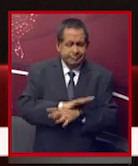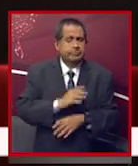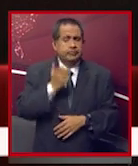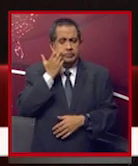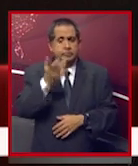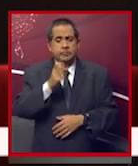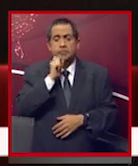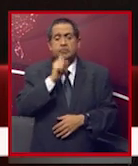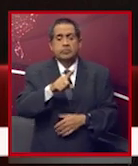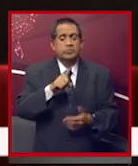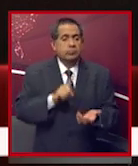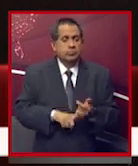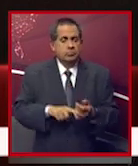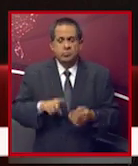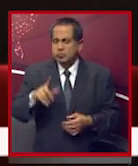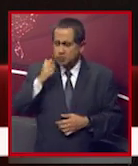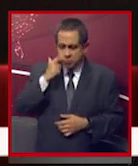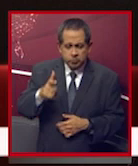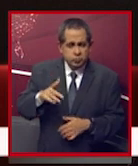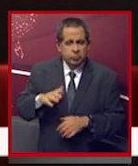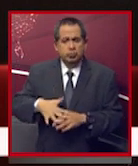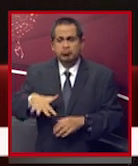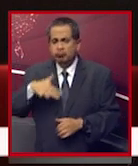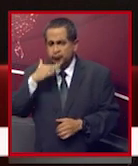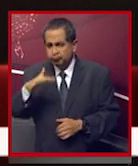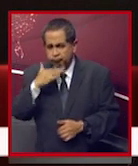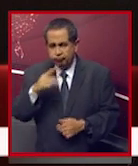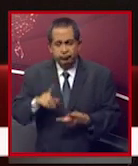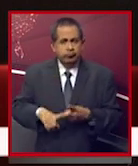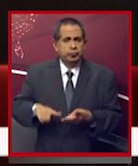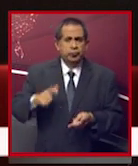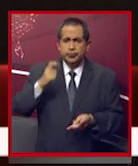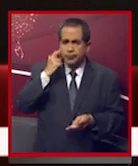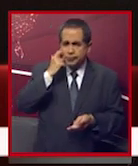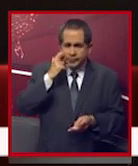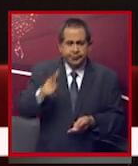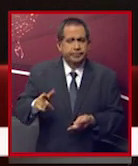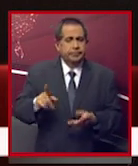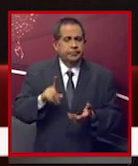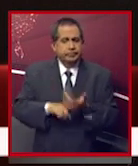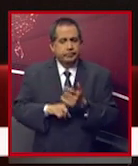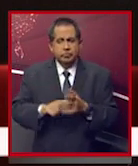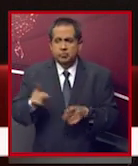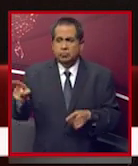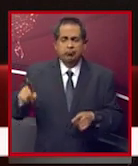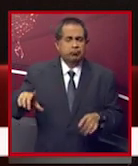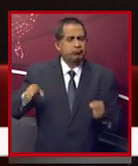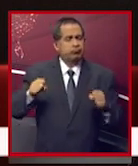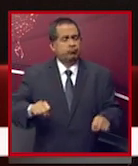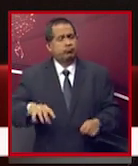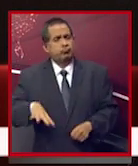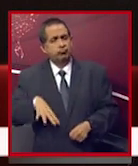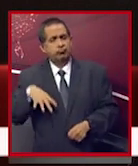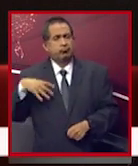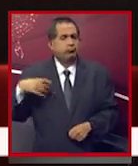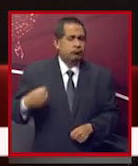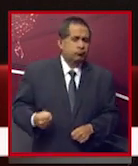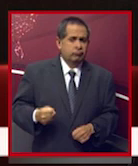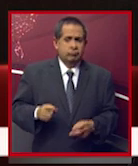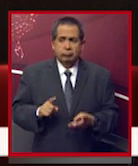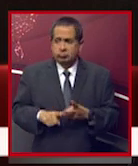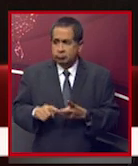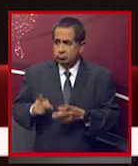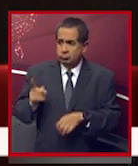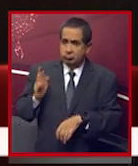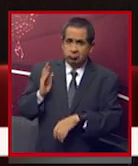implica un rechazo a la corrupción, un rechazo al abuso de poder y a la